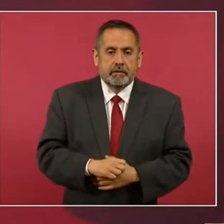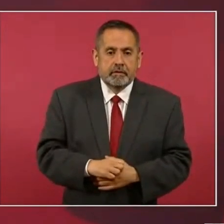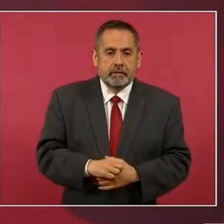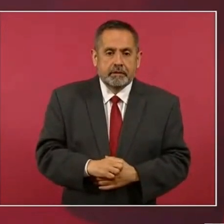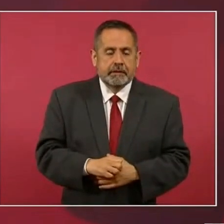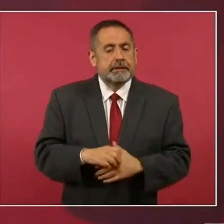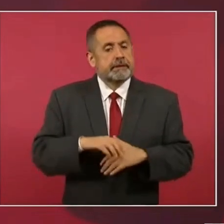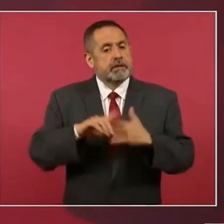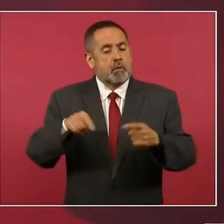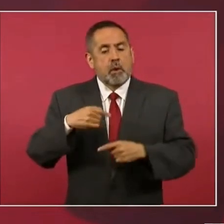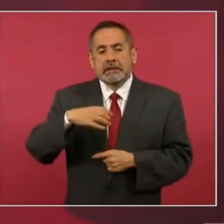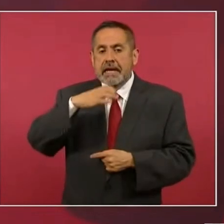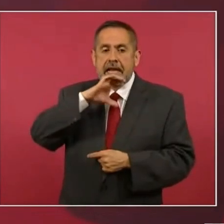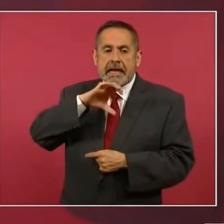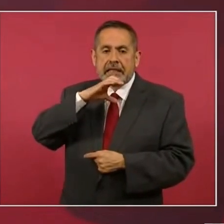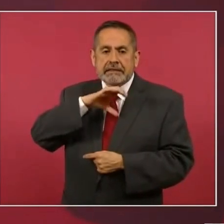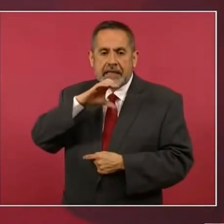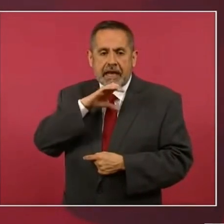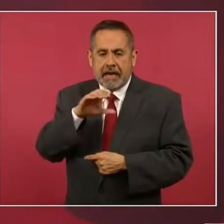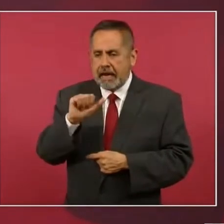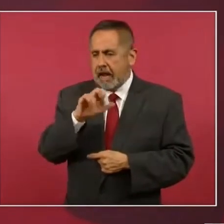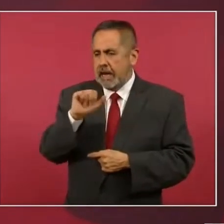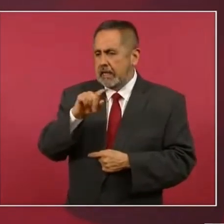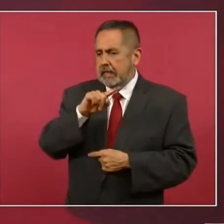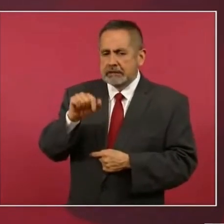Entonces Carranza